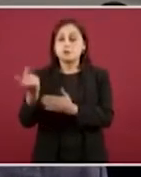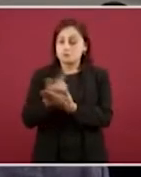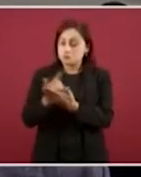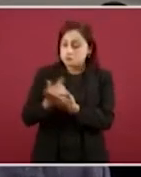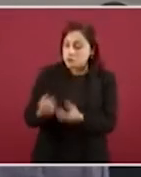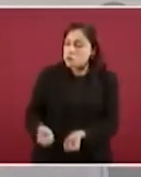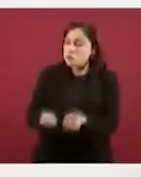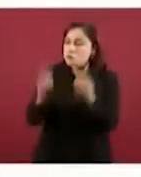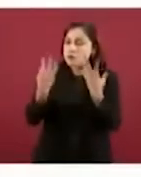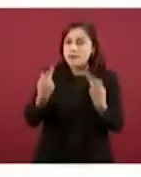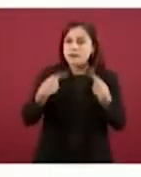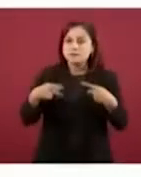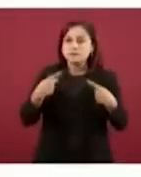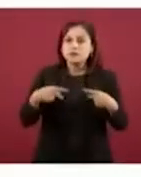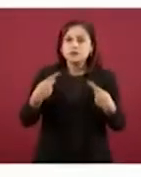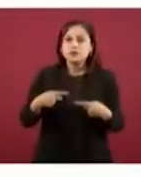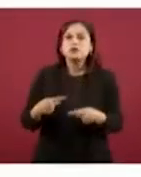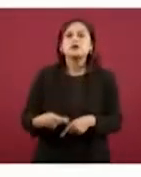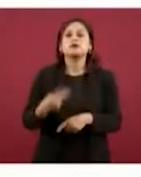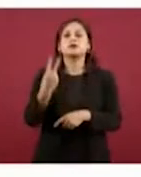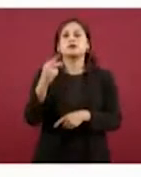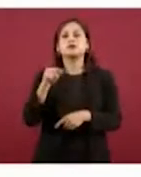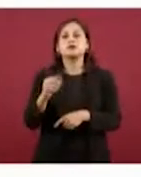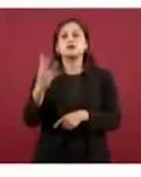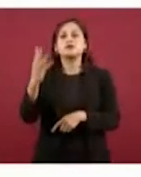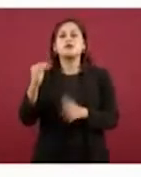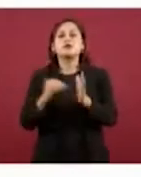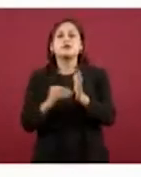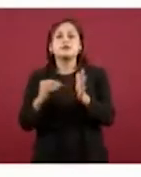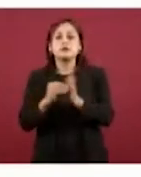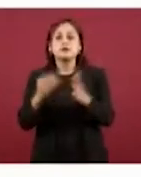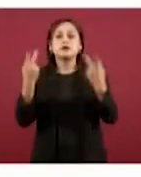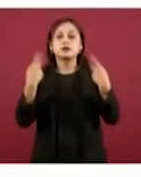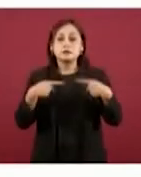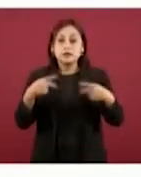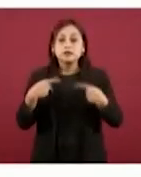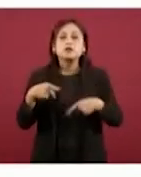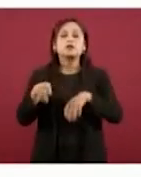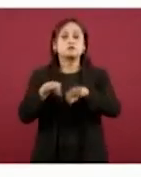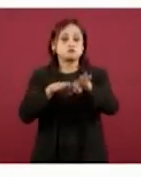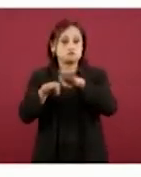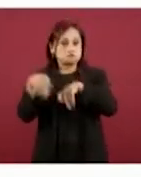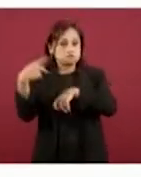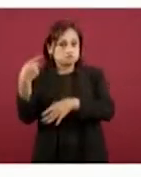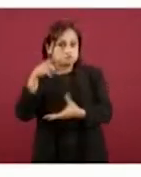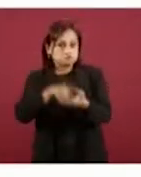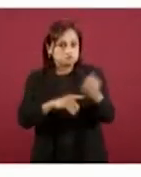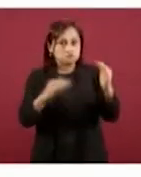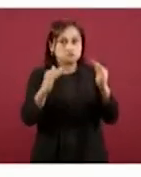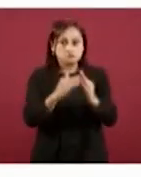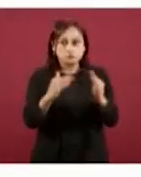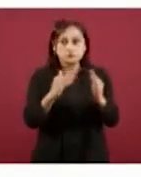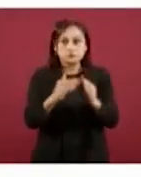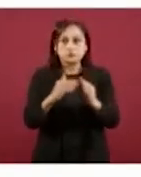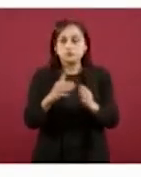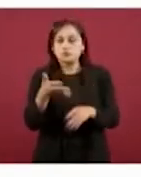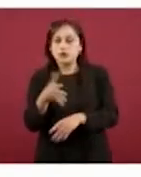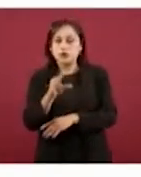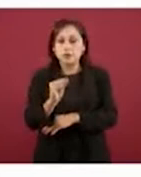en nuestro país 2.4 millones de personas trabajadoras del hogar de las cuales el 90% son